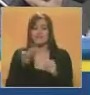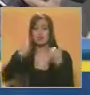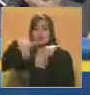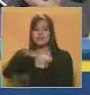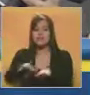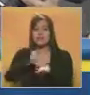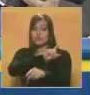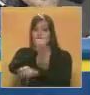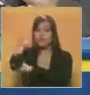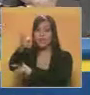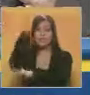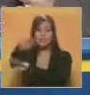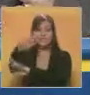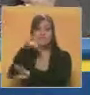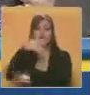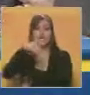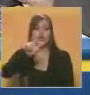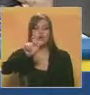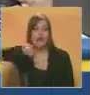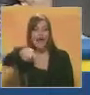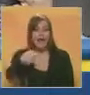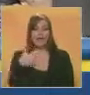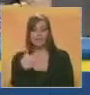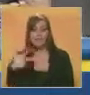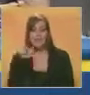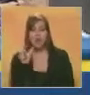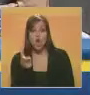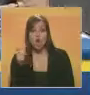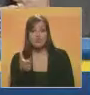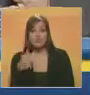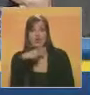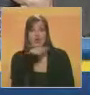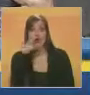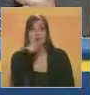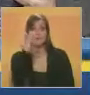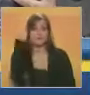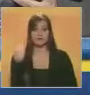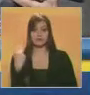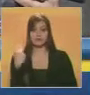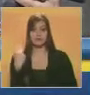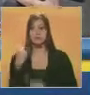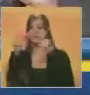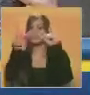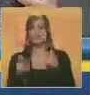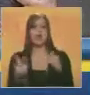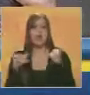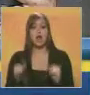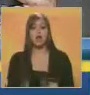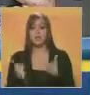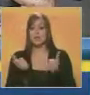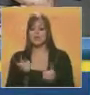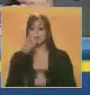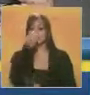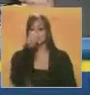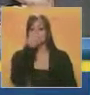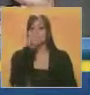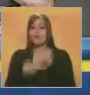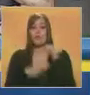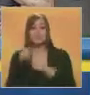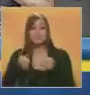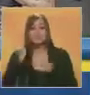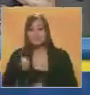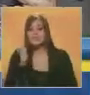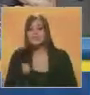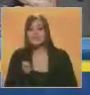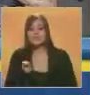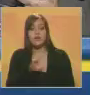los efectos de esa decisión que tomó el Directorio de Responsabilidad Social en octubre del año pasado, hemos decidido iniciar las acciones judiciales